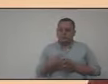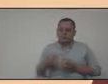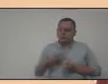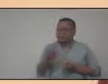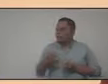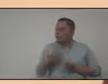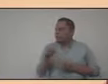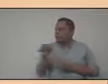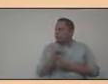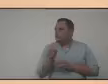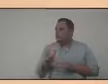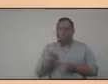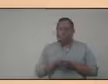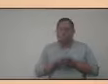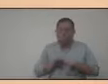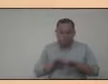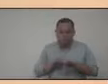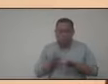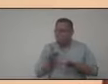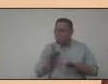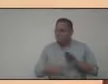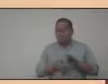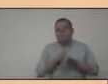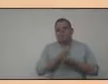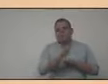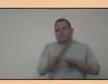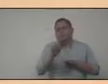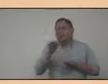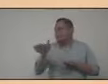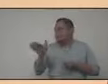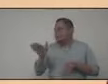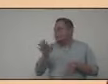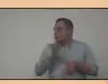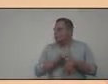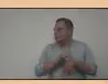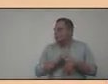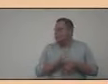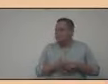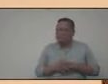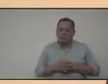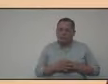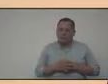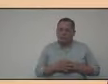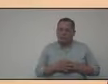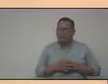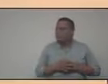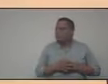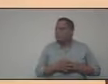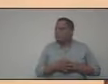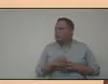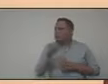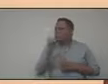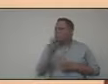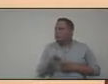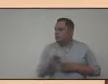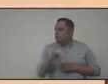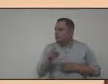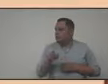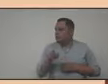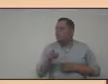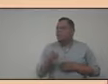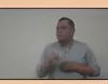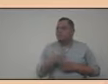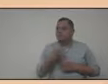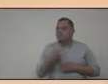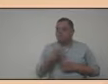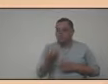carro se varó y que por eso el médico no puede estar allí. Esto está ocurriendo para el sur. Les pedimos, si está acá todavía,